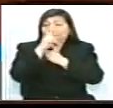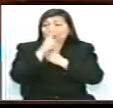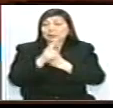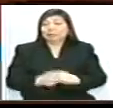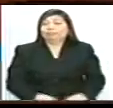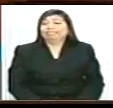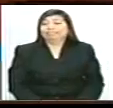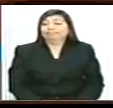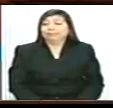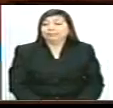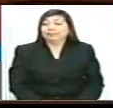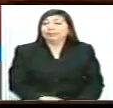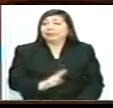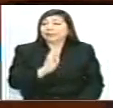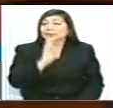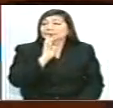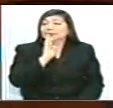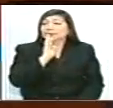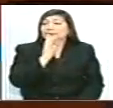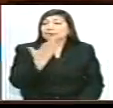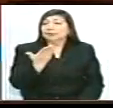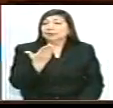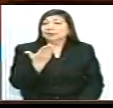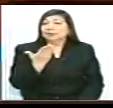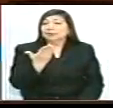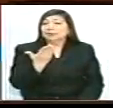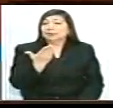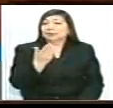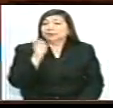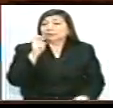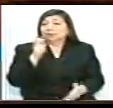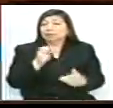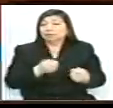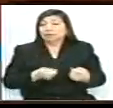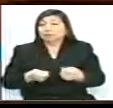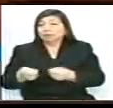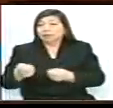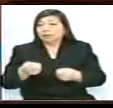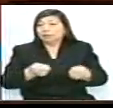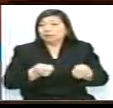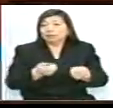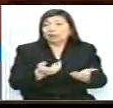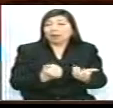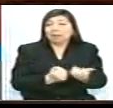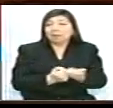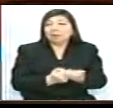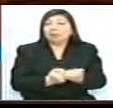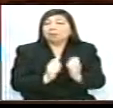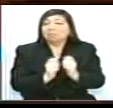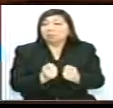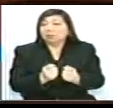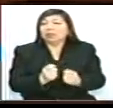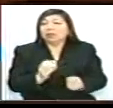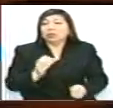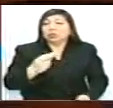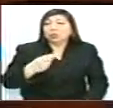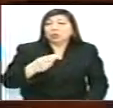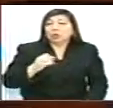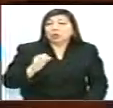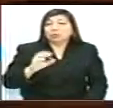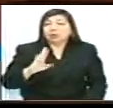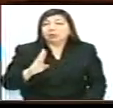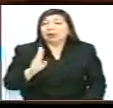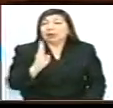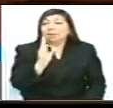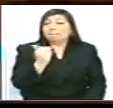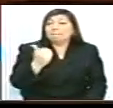hablando efectivamente de los corredores mineros, estamos hablando de Espinar, de Chumbivilcas, de Las